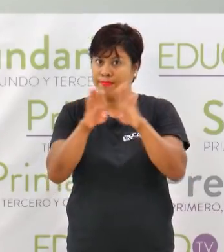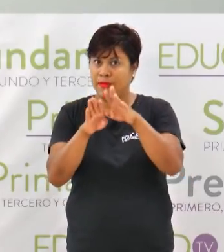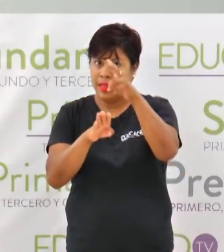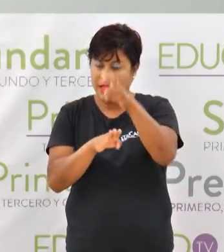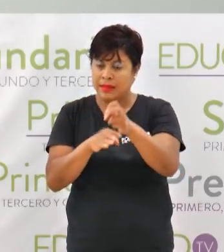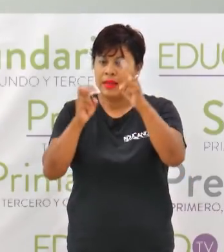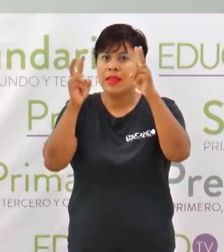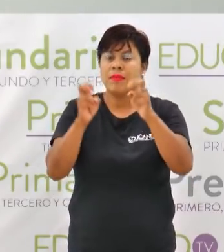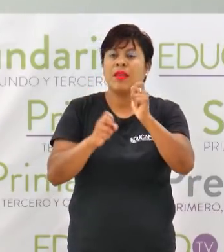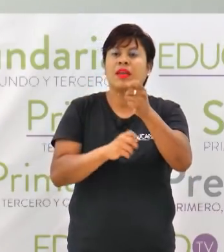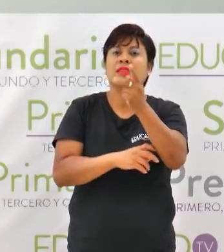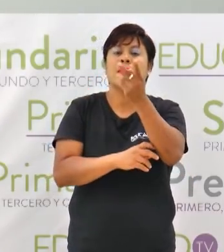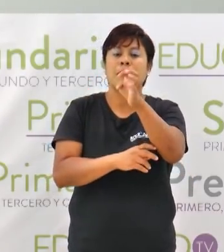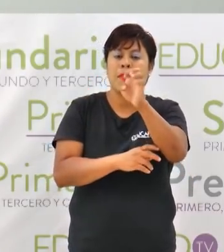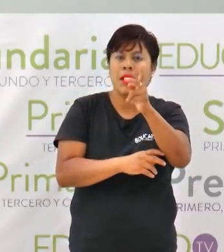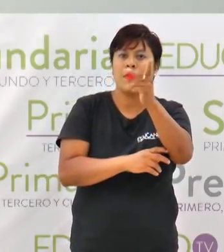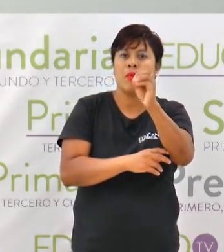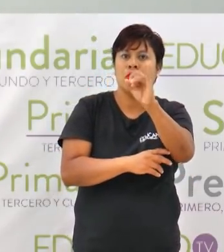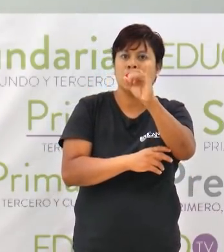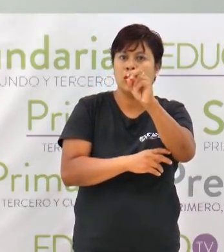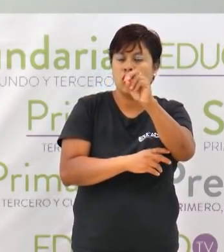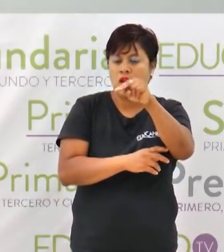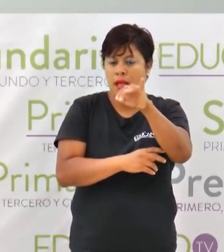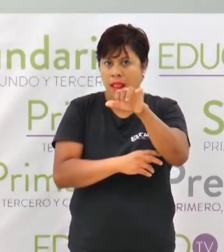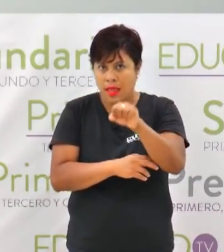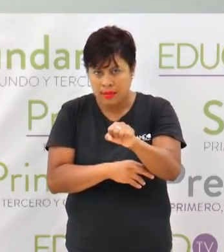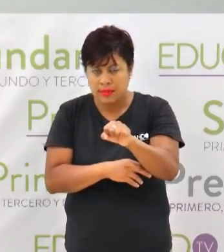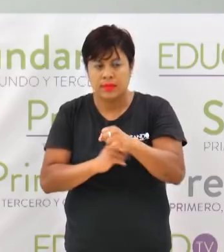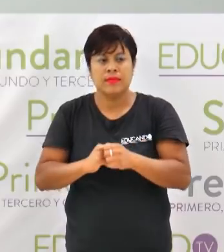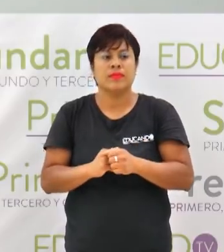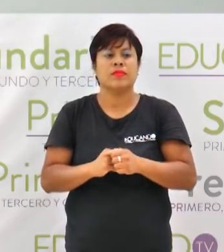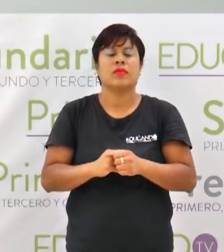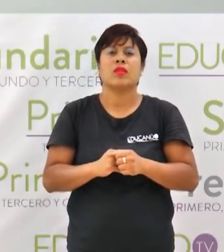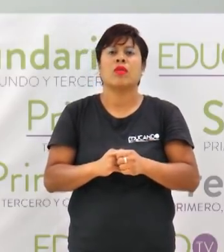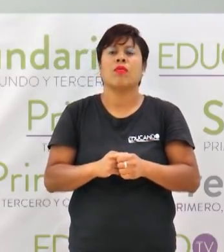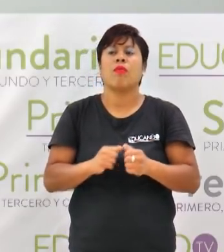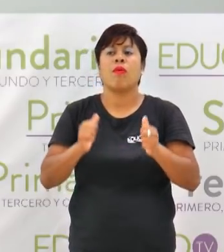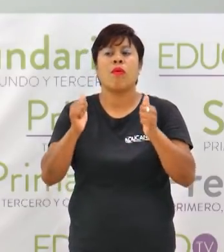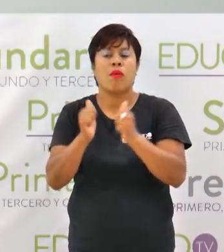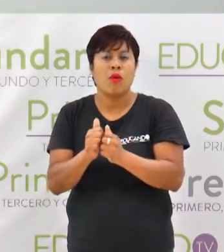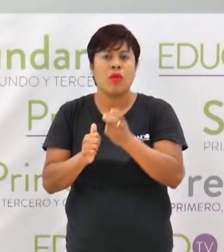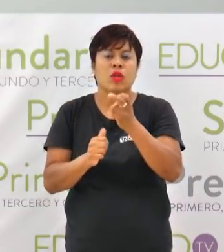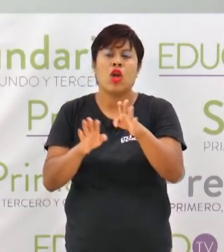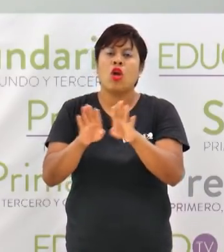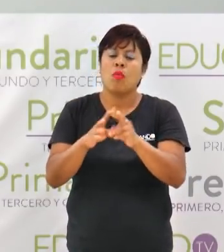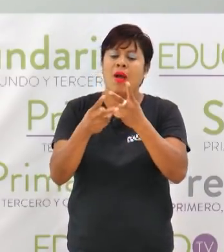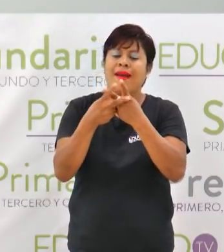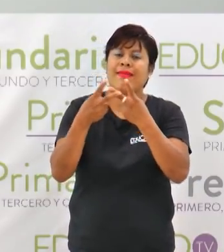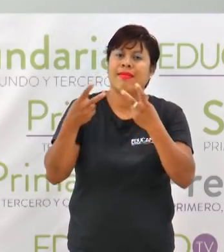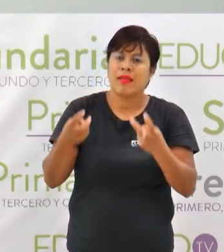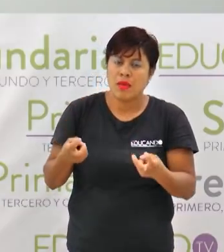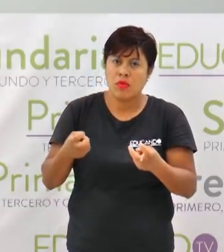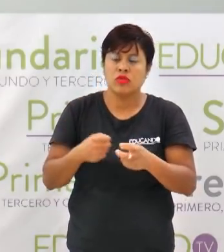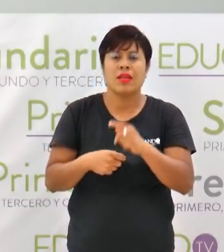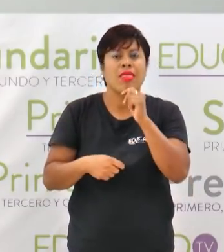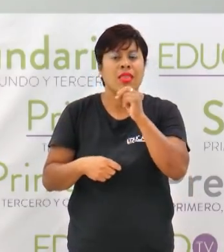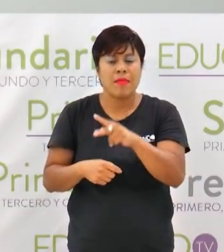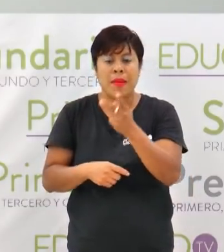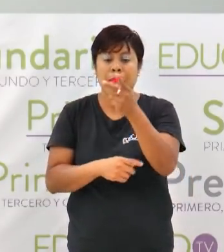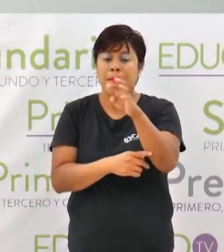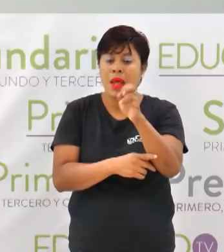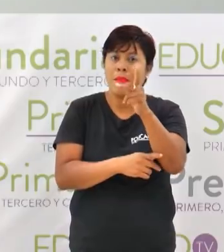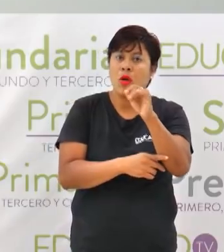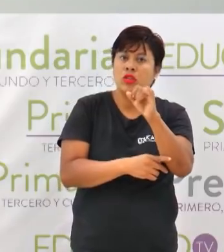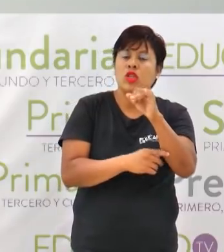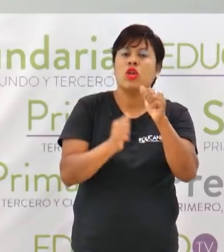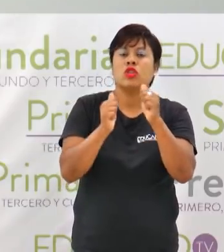de lo que son las frases preposicionales con función de adjetivos. Hablamos también de las frases